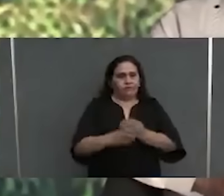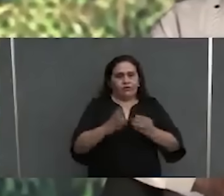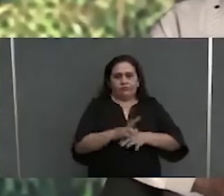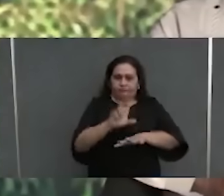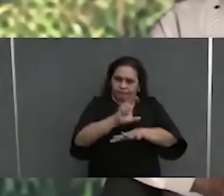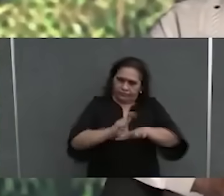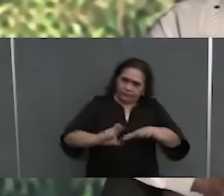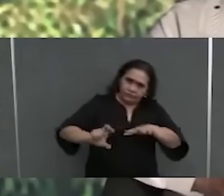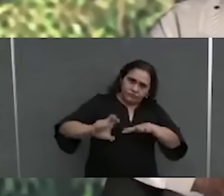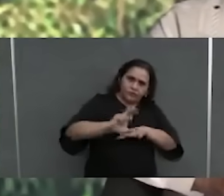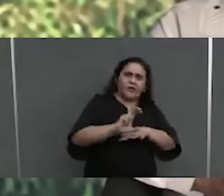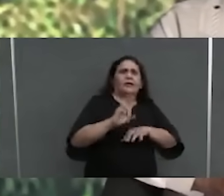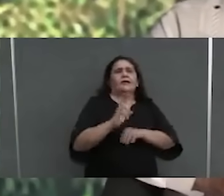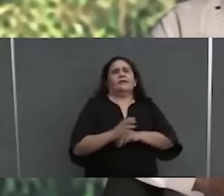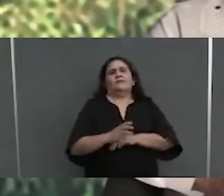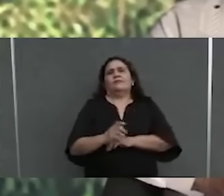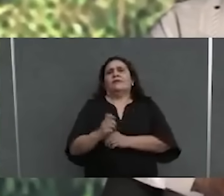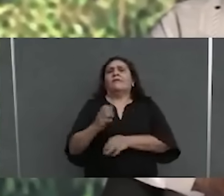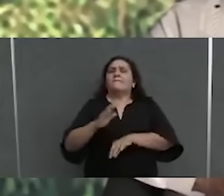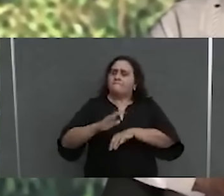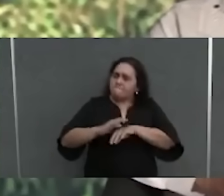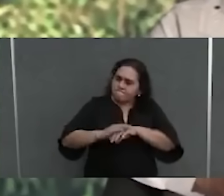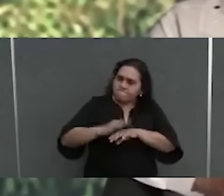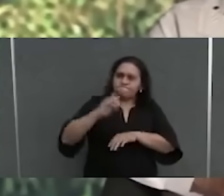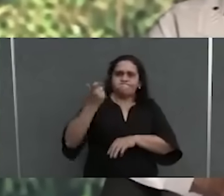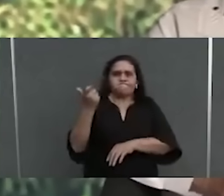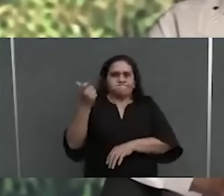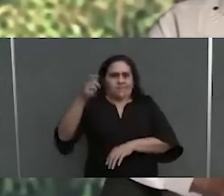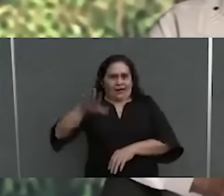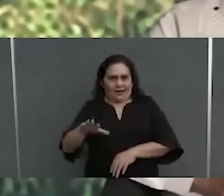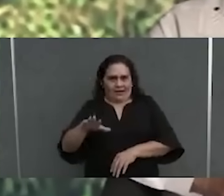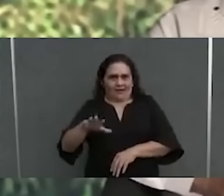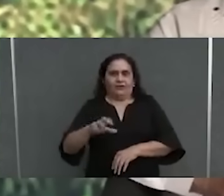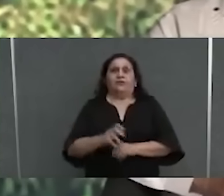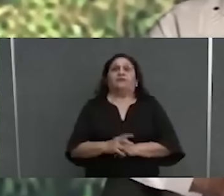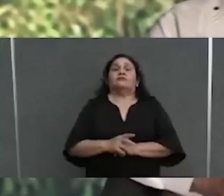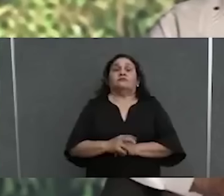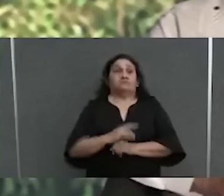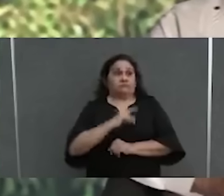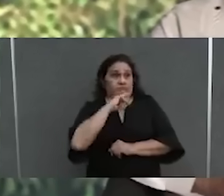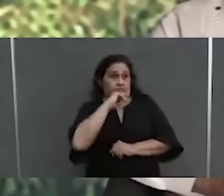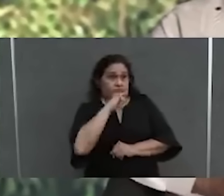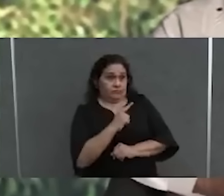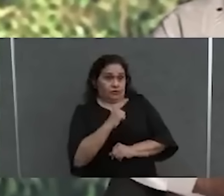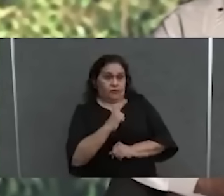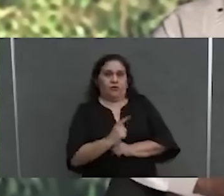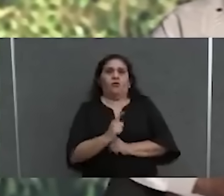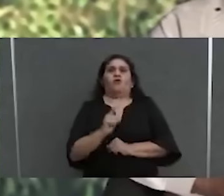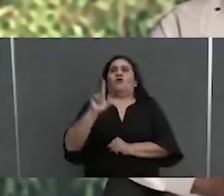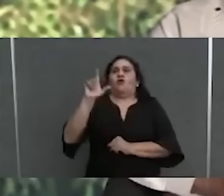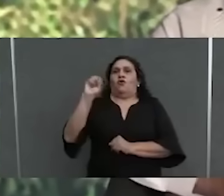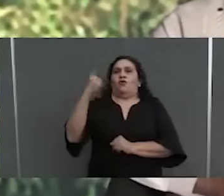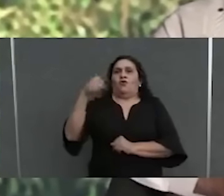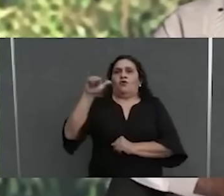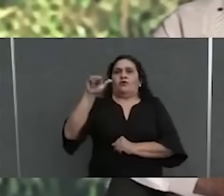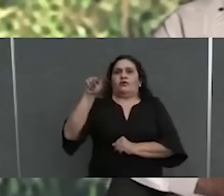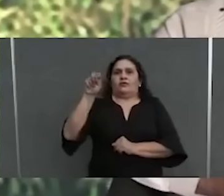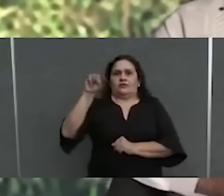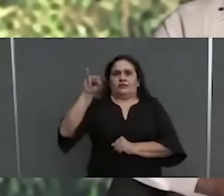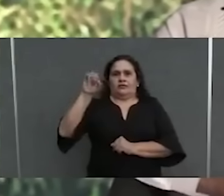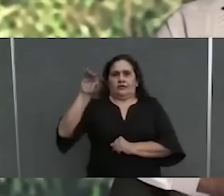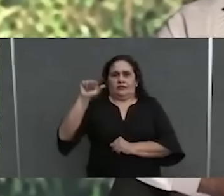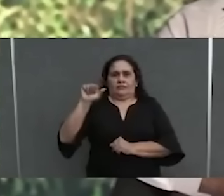durante mucho más barato y por supuesto también con una mucho mejor logística. El tema del gas